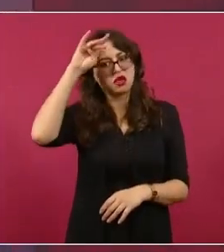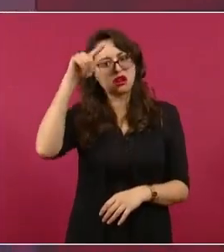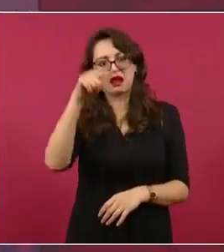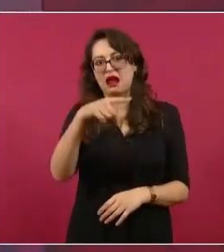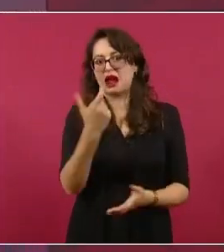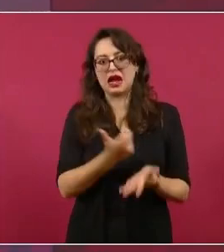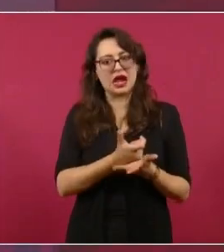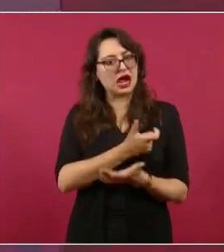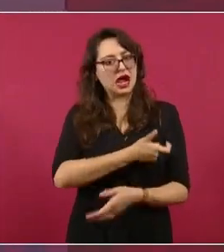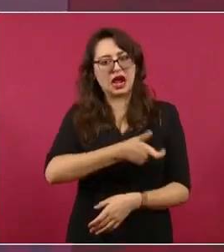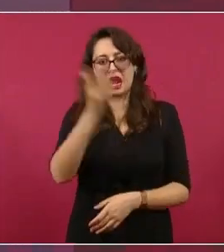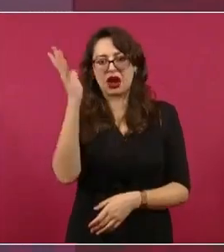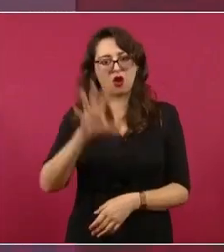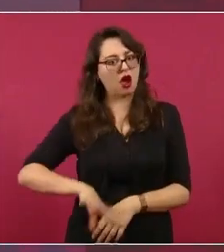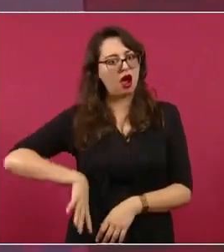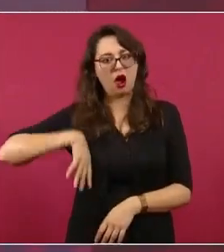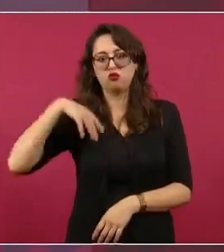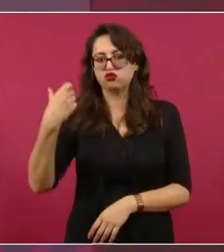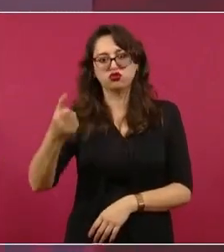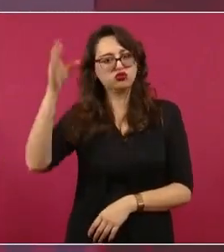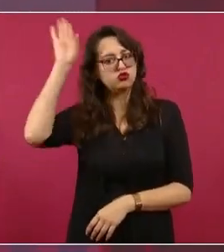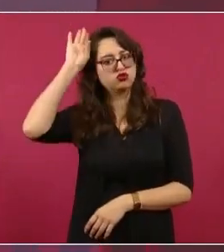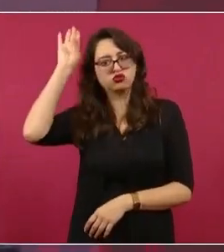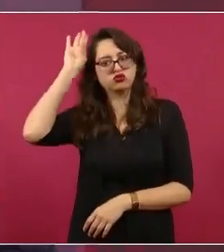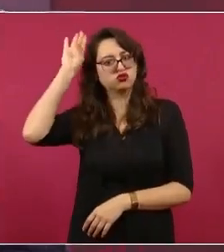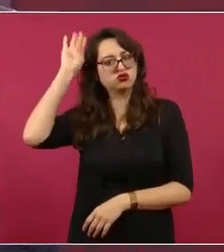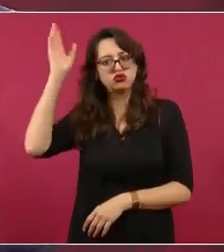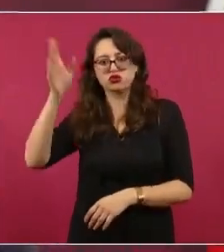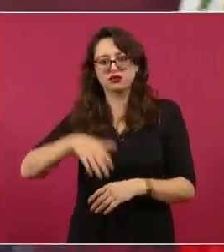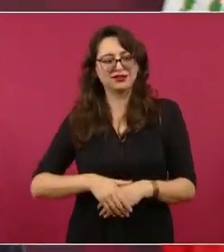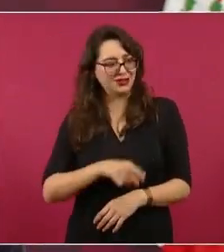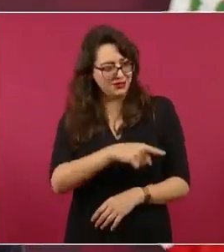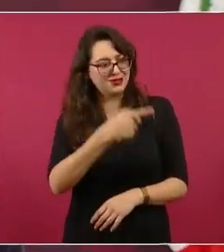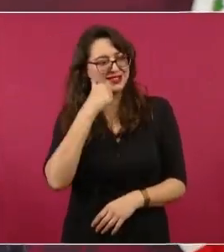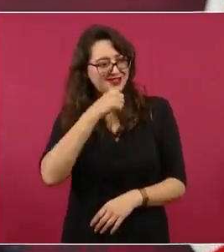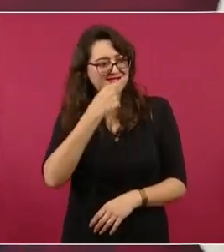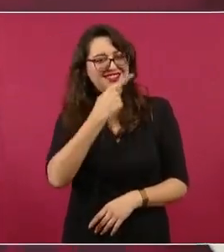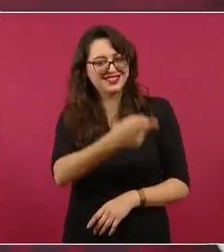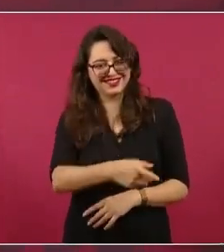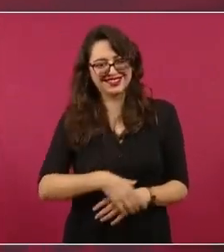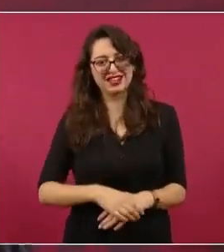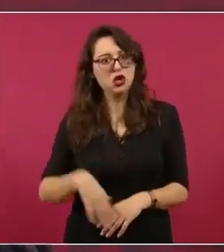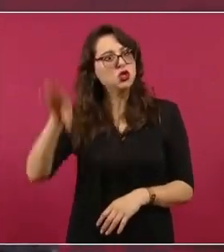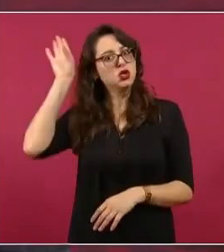Se pasan de rosca, como dices tú. Bueno,